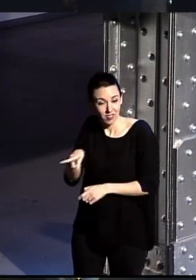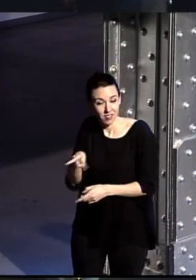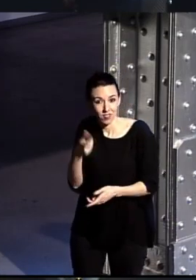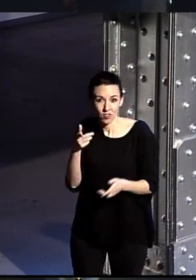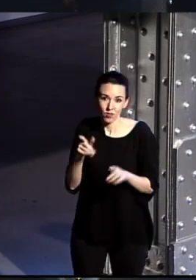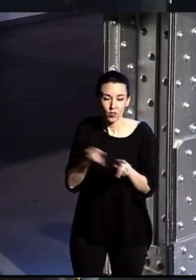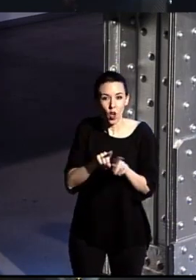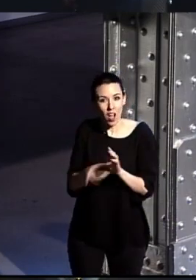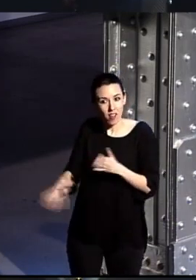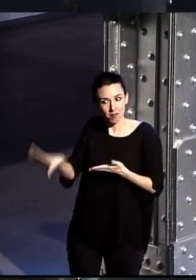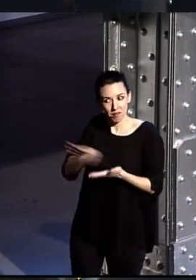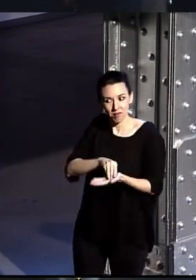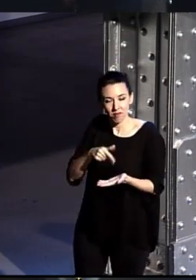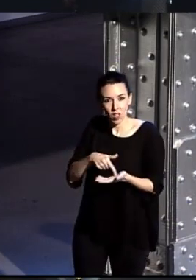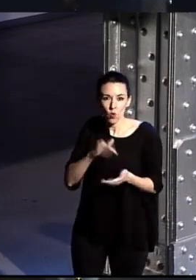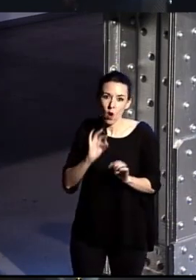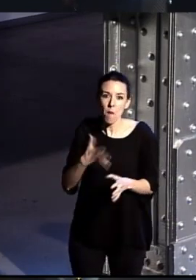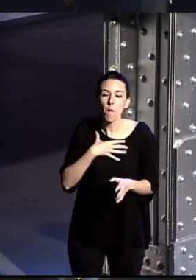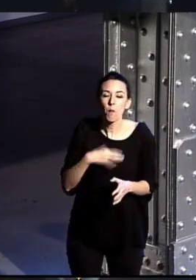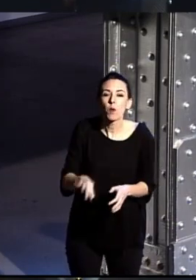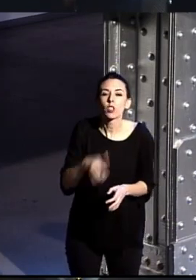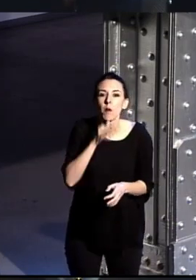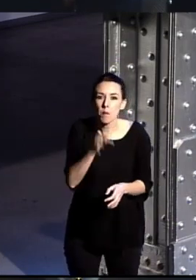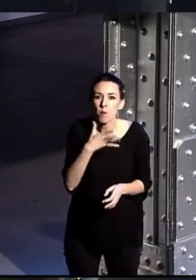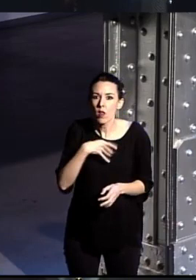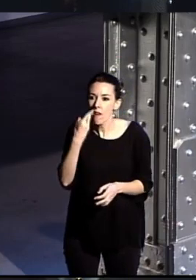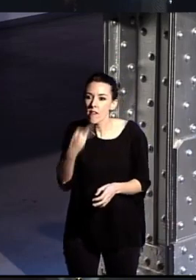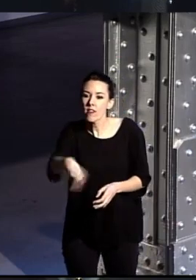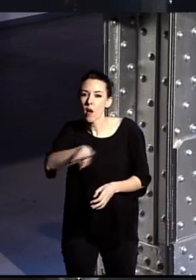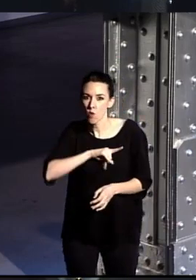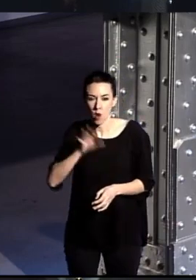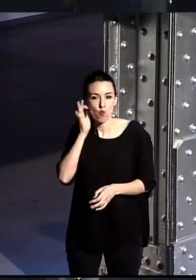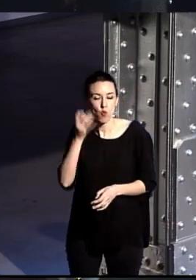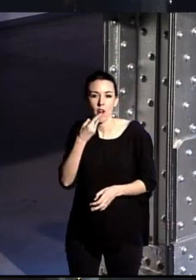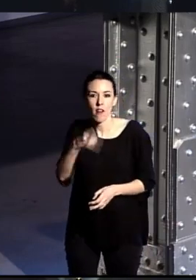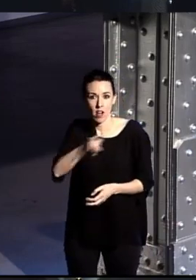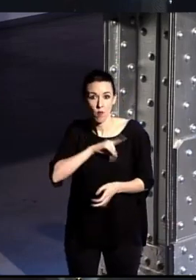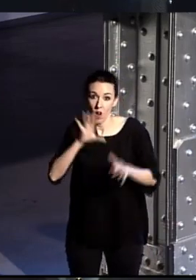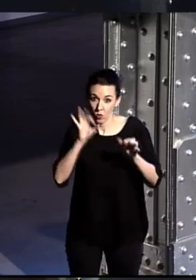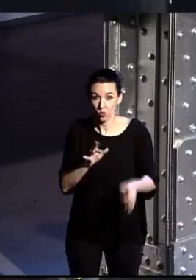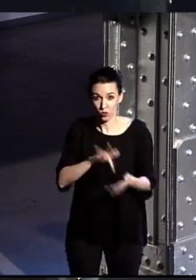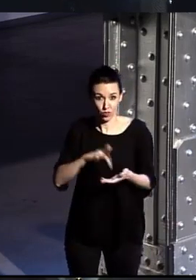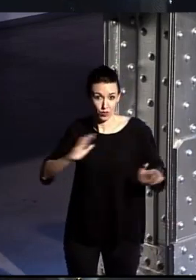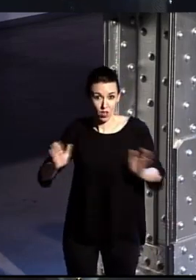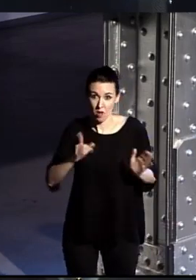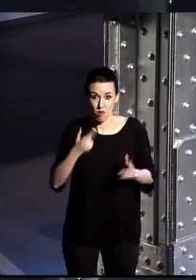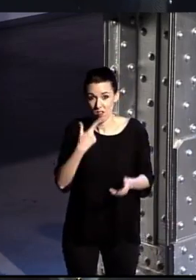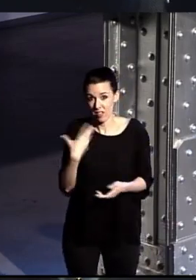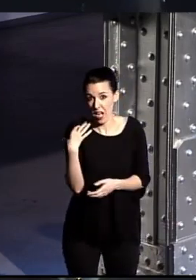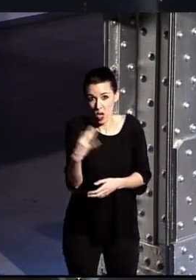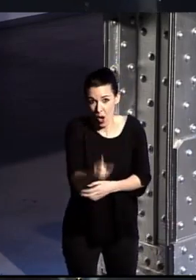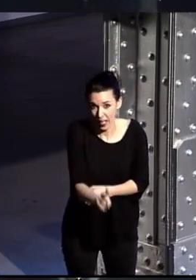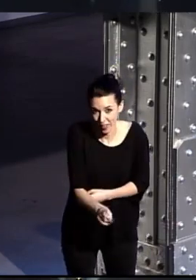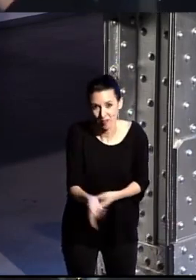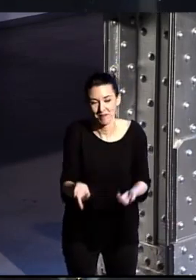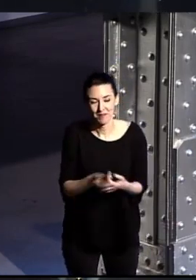dibujando como un posible prometido, alguien de quien se puede enamorar una mujer, que justamente era lo que le había pasado a él, que no le habían escogido